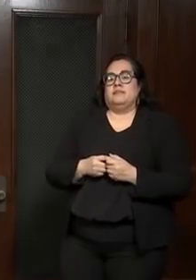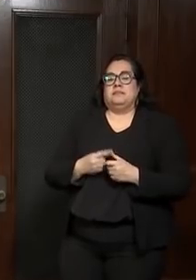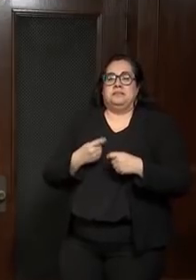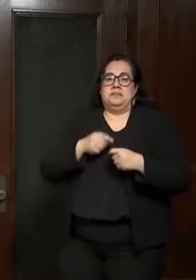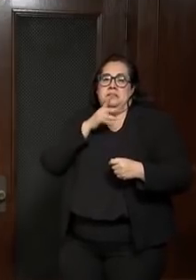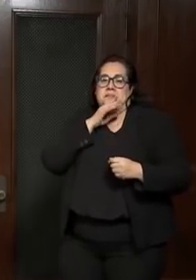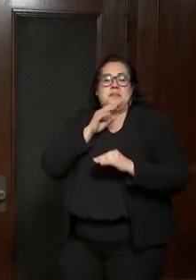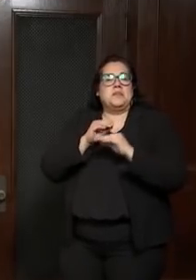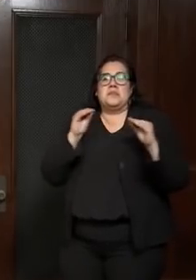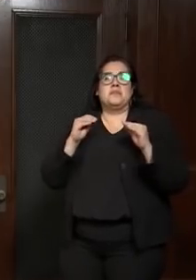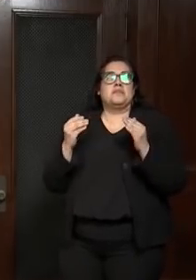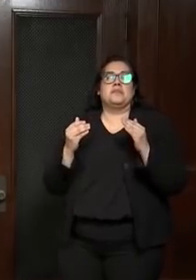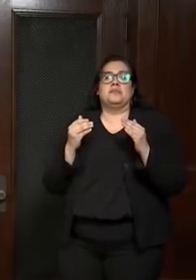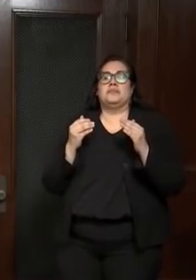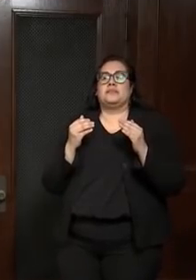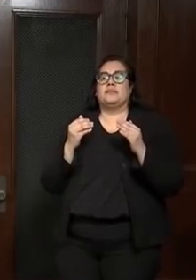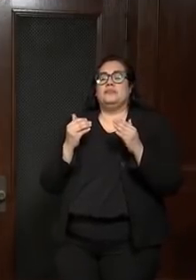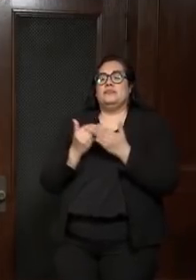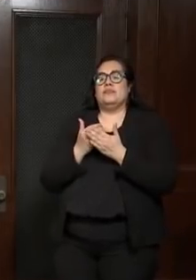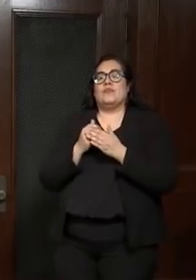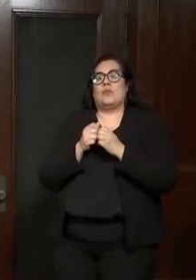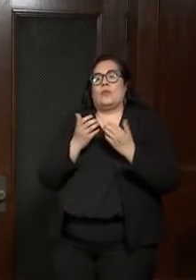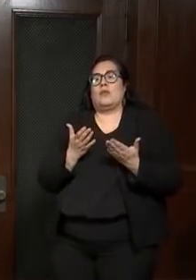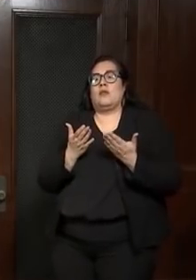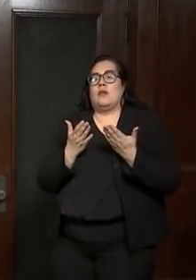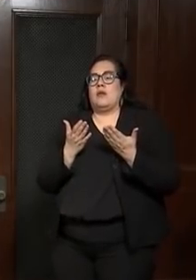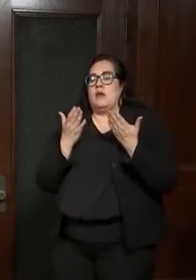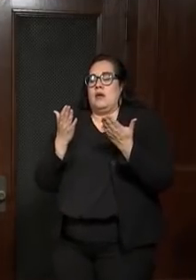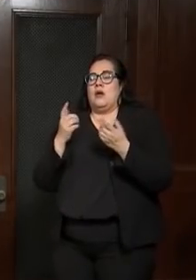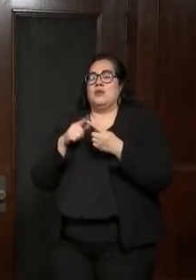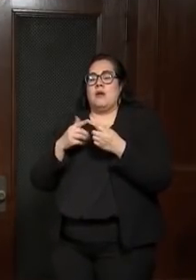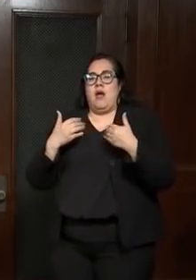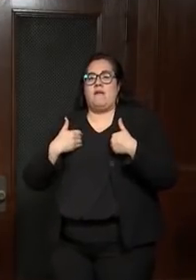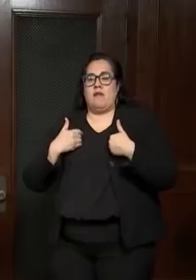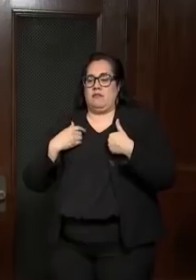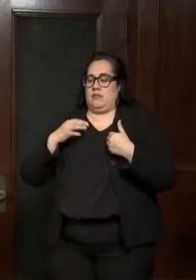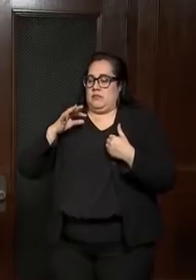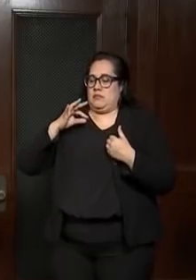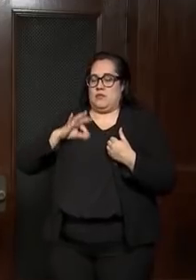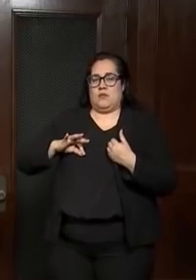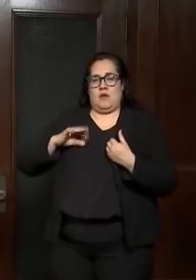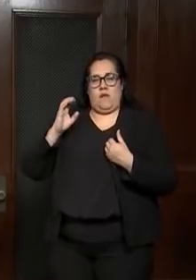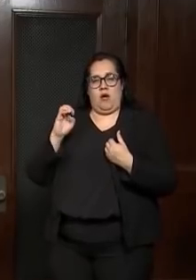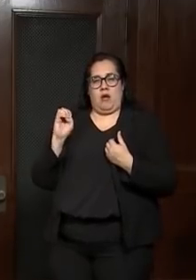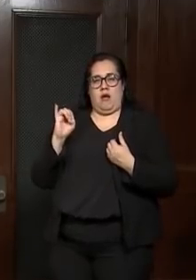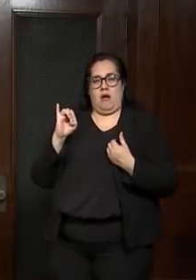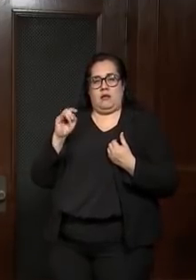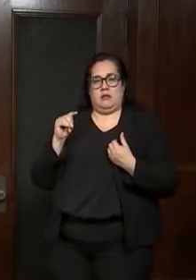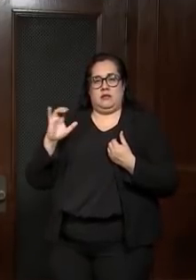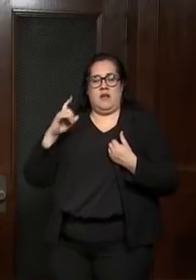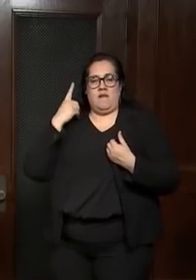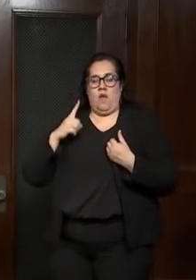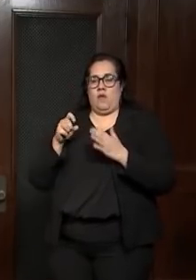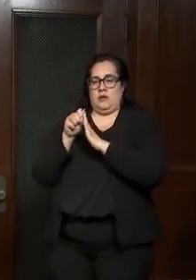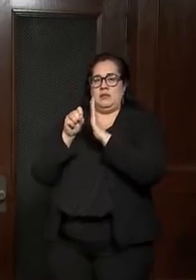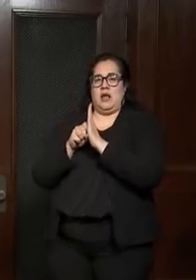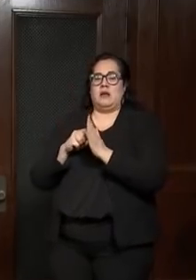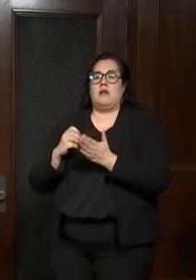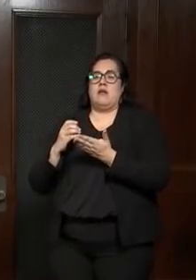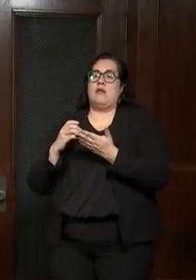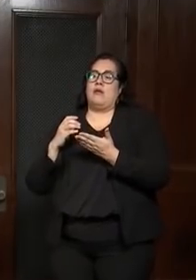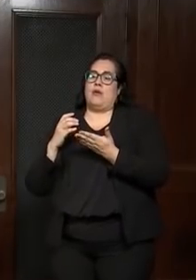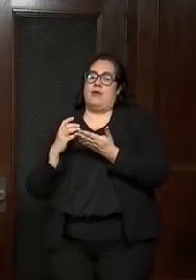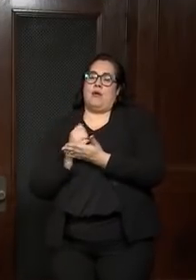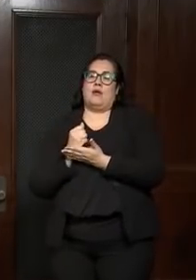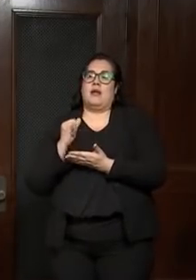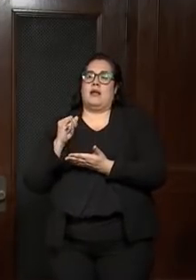nuevos pasos con la proposición a tener el crédito de impuestos a nivel estatal, Earned Income Tax